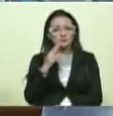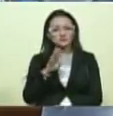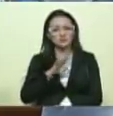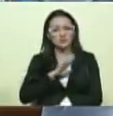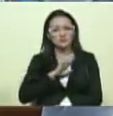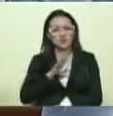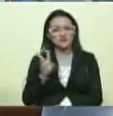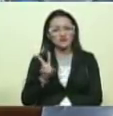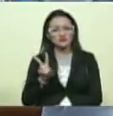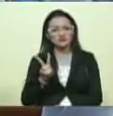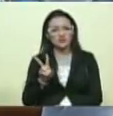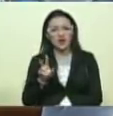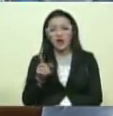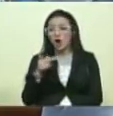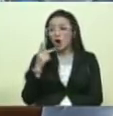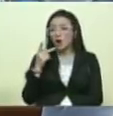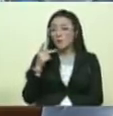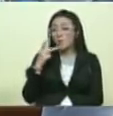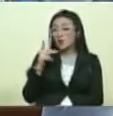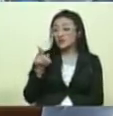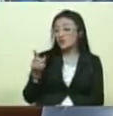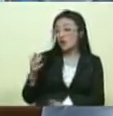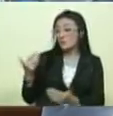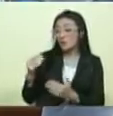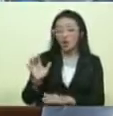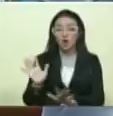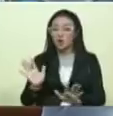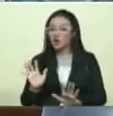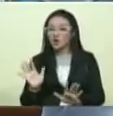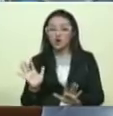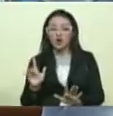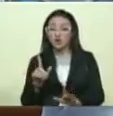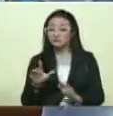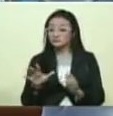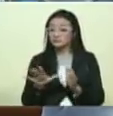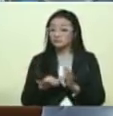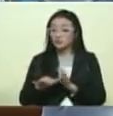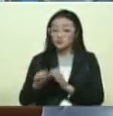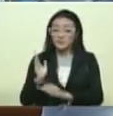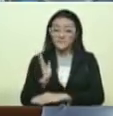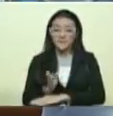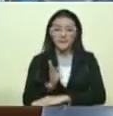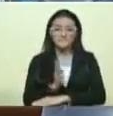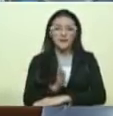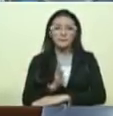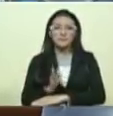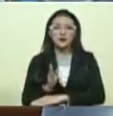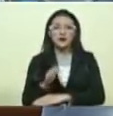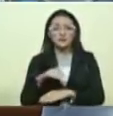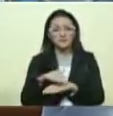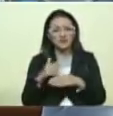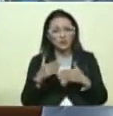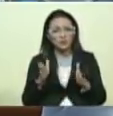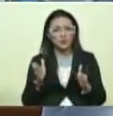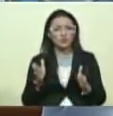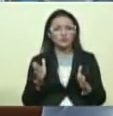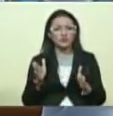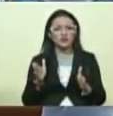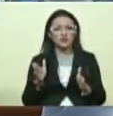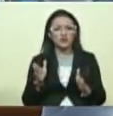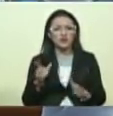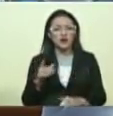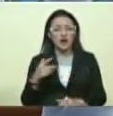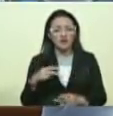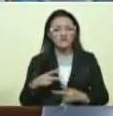no tiene color político. Esto que estamos haciendo del Ministerio Público es un hecho que tiene